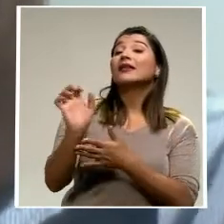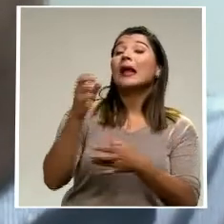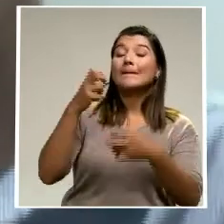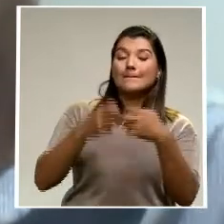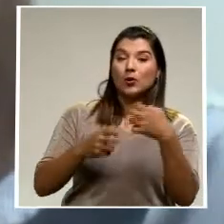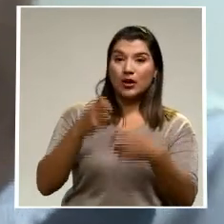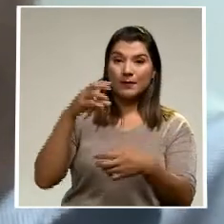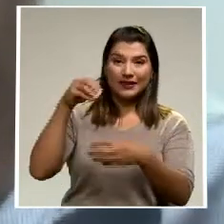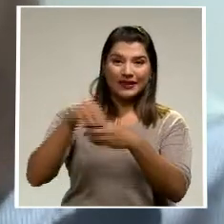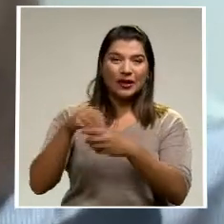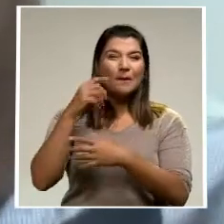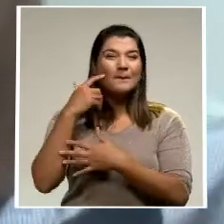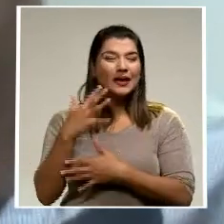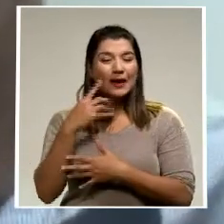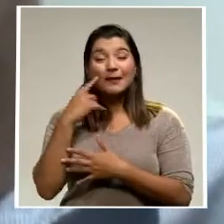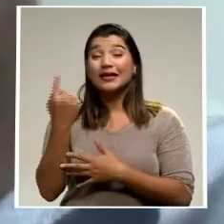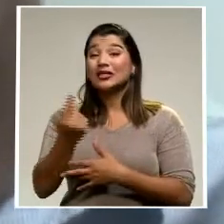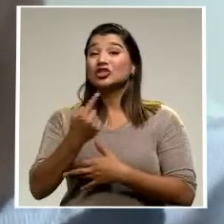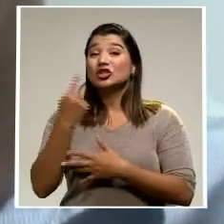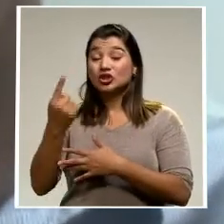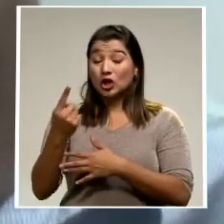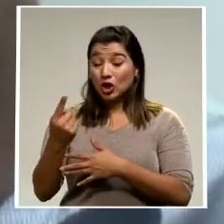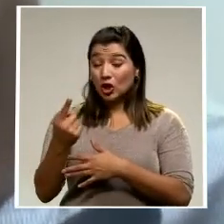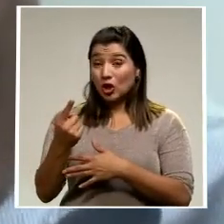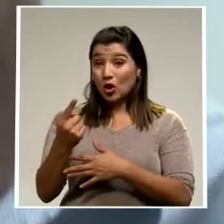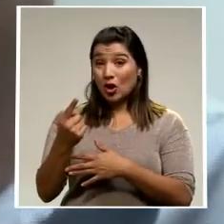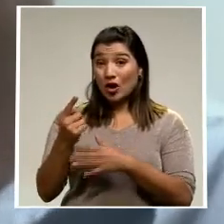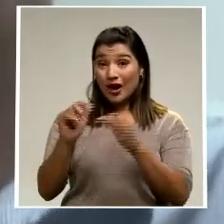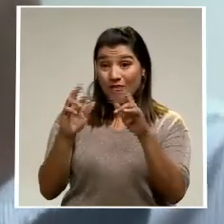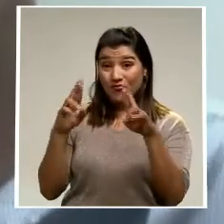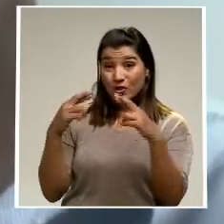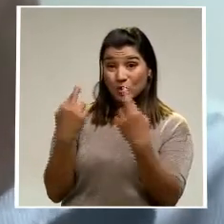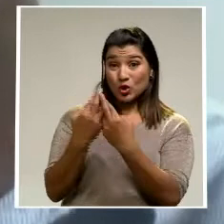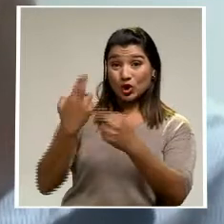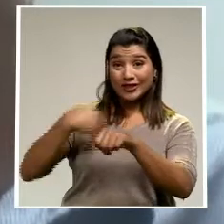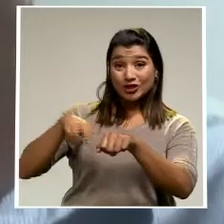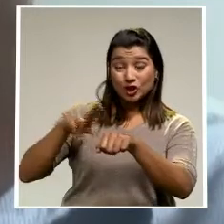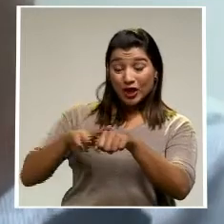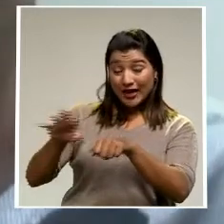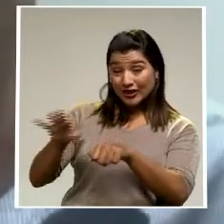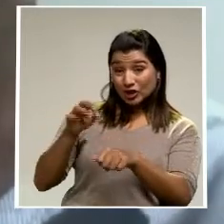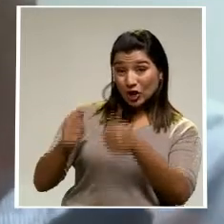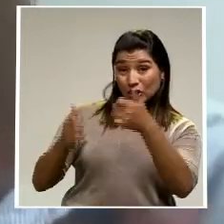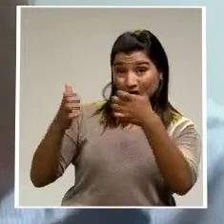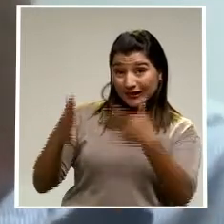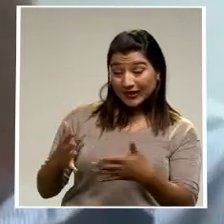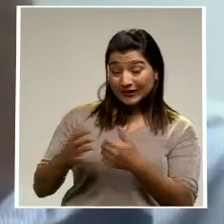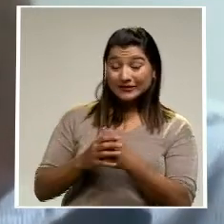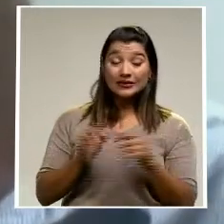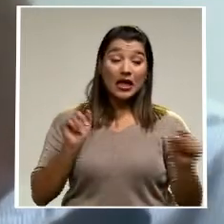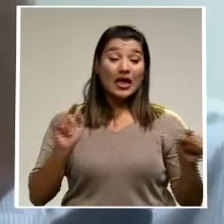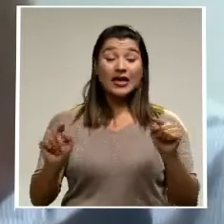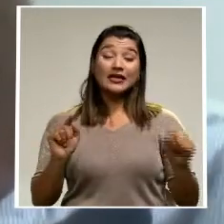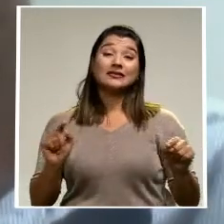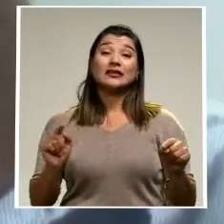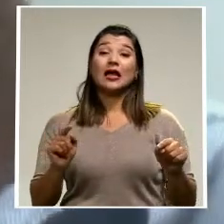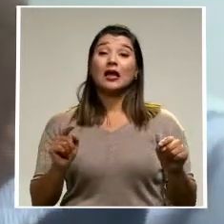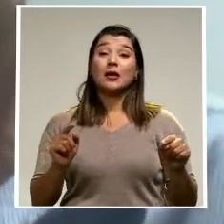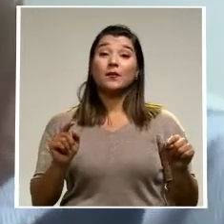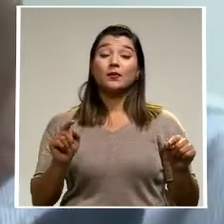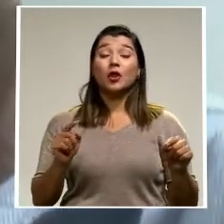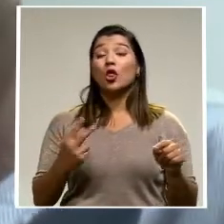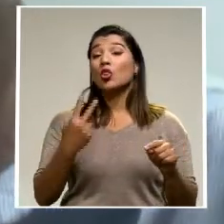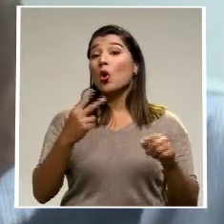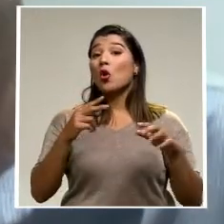interna para que sea sola la Asamblea Nacional la que decida esa candidatura. Los dos mecanismos son exactamente las dos mismas caras de una moneda, que